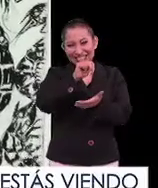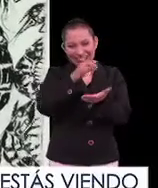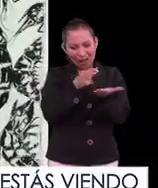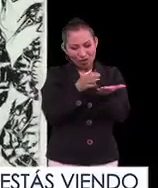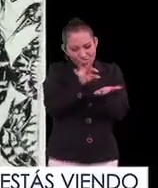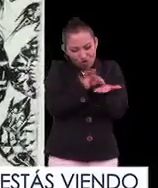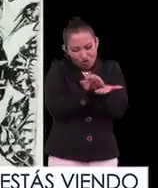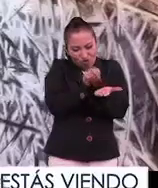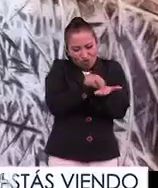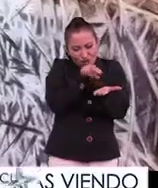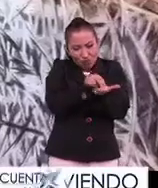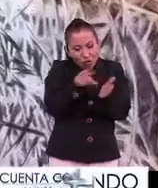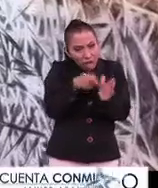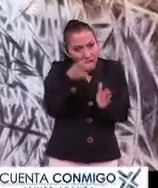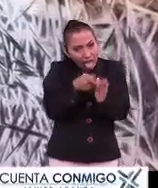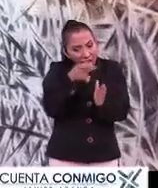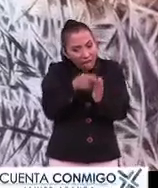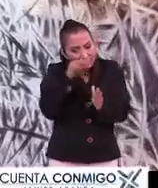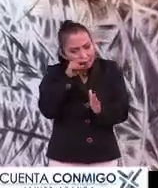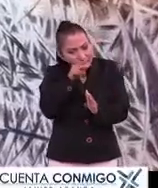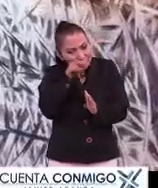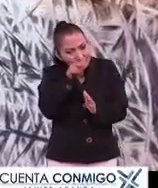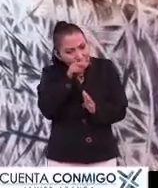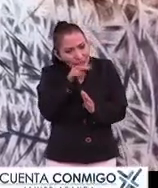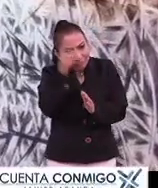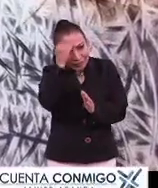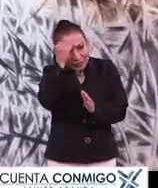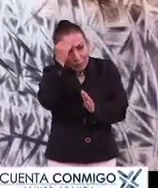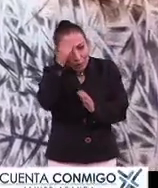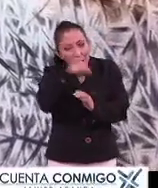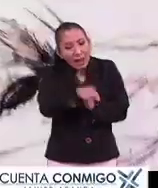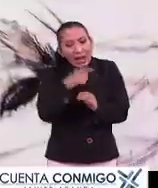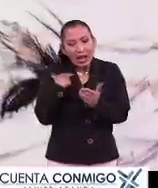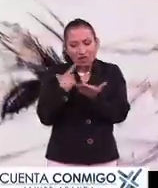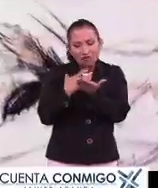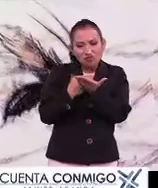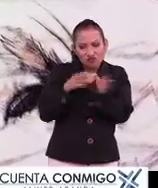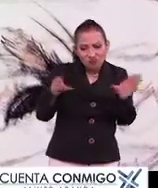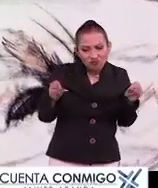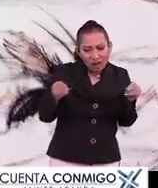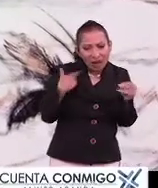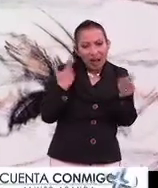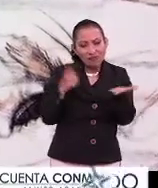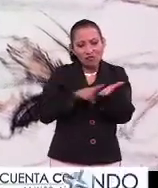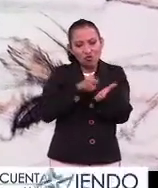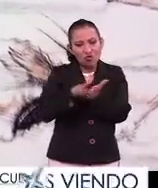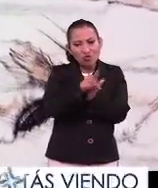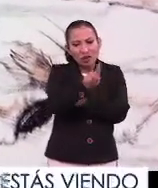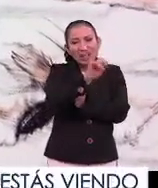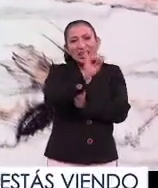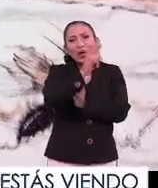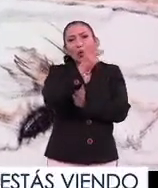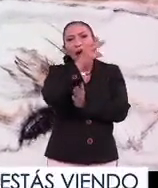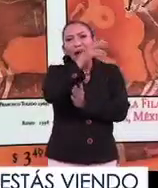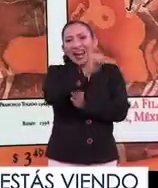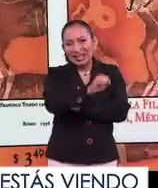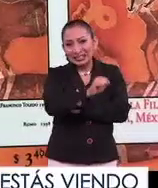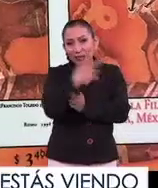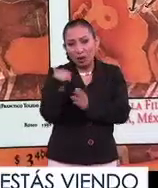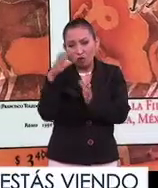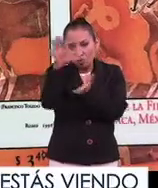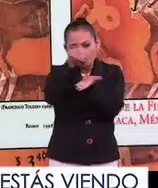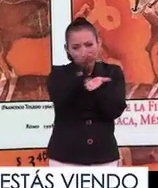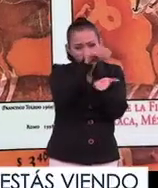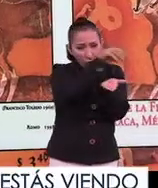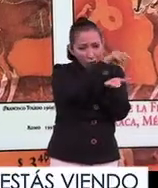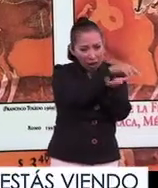hay una constante, cangrejos, iguanas, y para hacer la